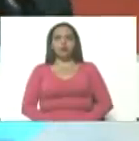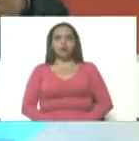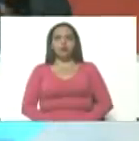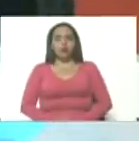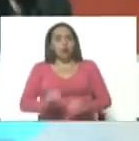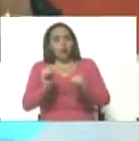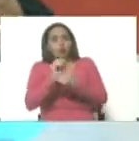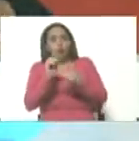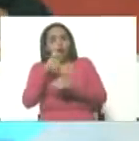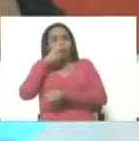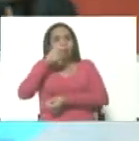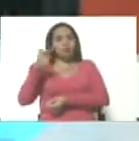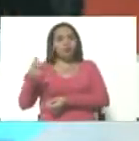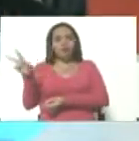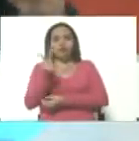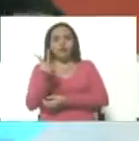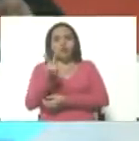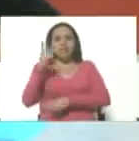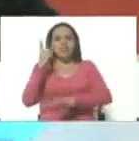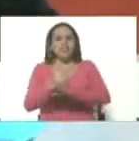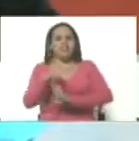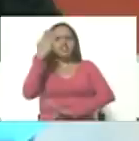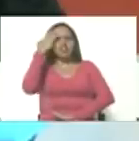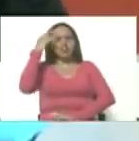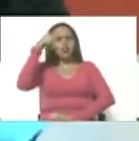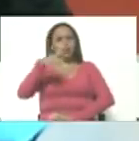el pueblo de Venezuela tiene que saber la verdad?